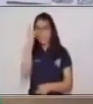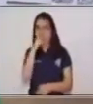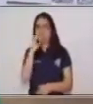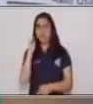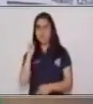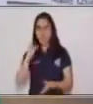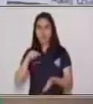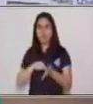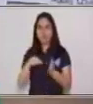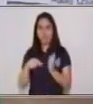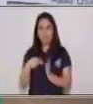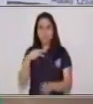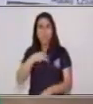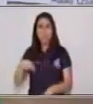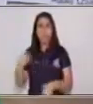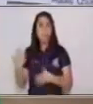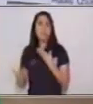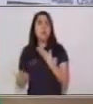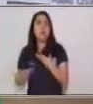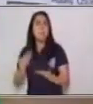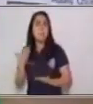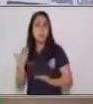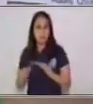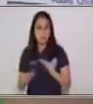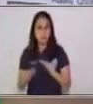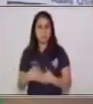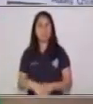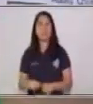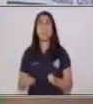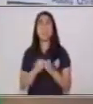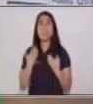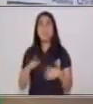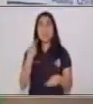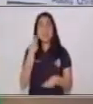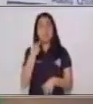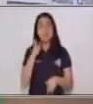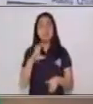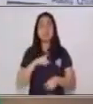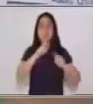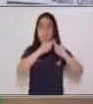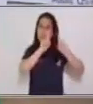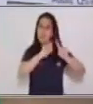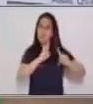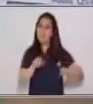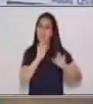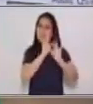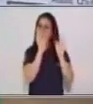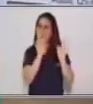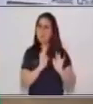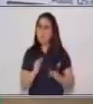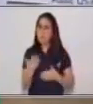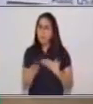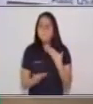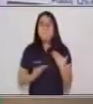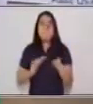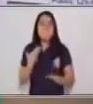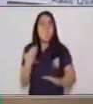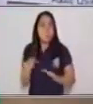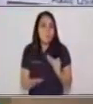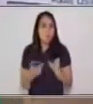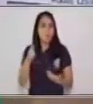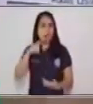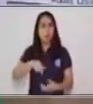poema sonante, un poema consonante y un poema escrito en prosa. Ahora vas a practicar en tu